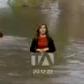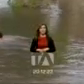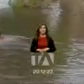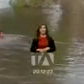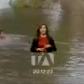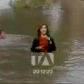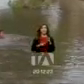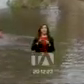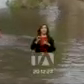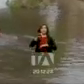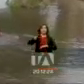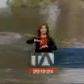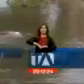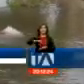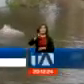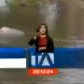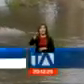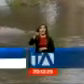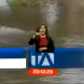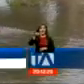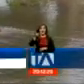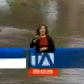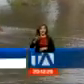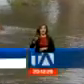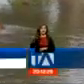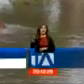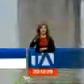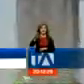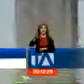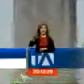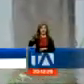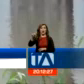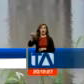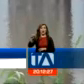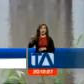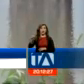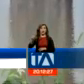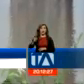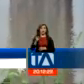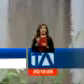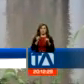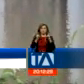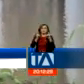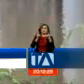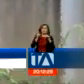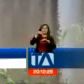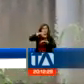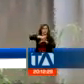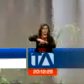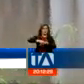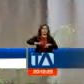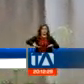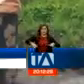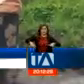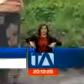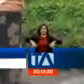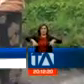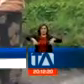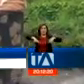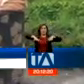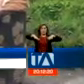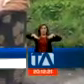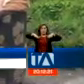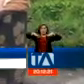Los moradores de la isla Vargas Torres, pertenecientes al cantón Esmeraldas, se sorprendieron cuando en horas de la tarde el río comenzó a subir su